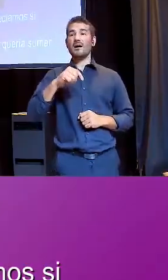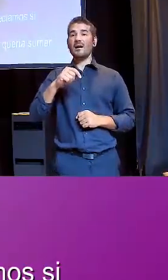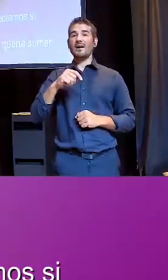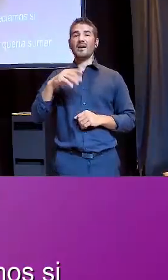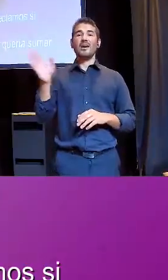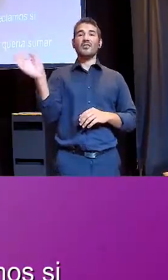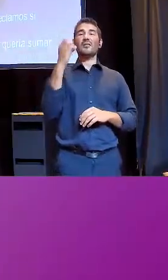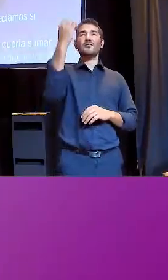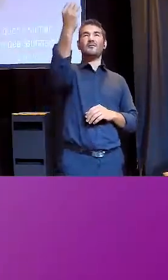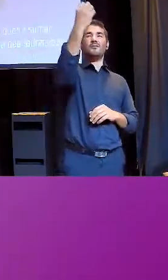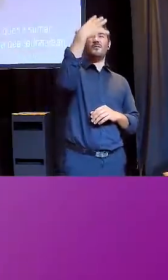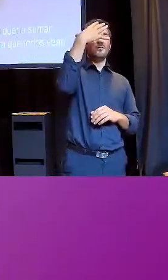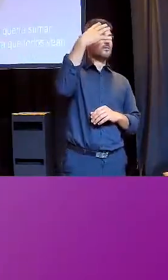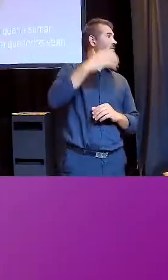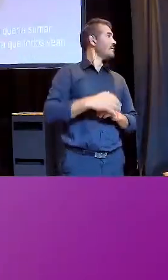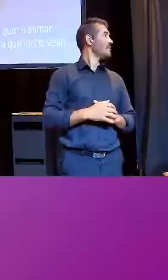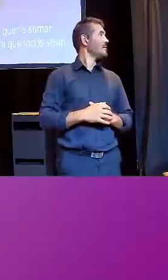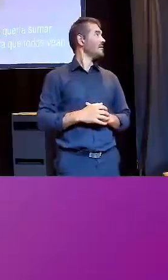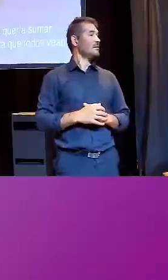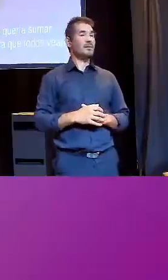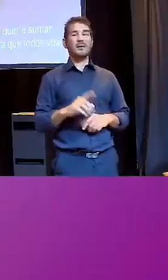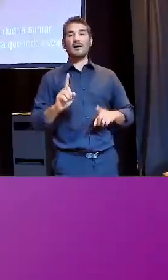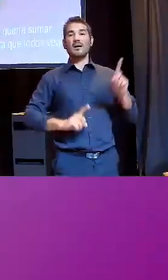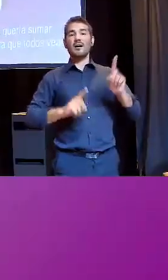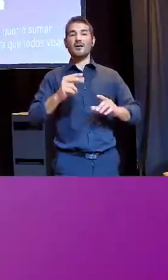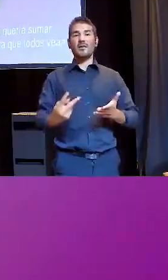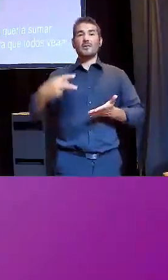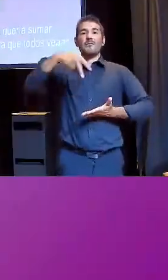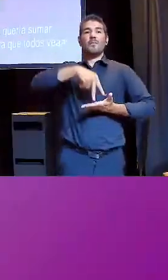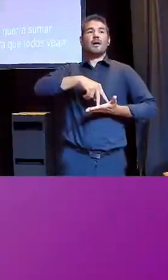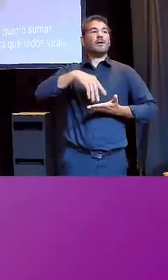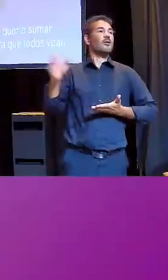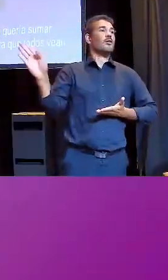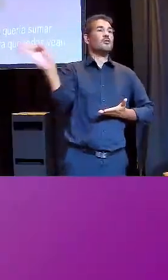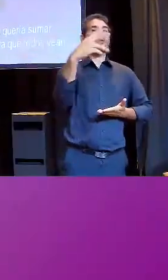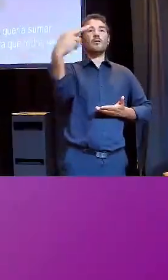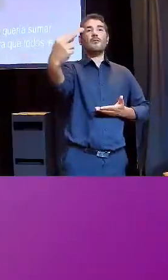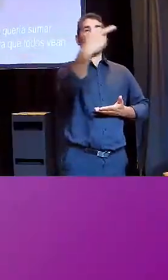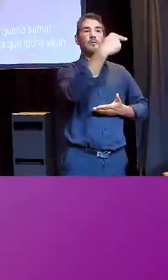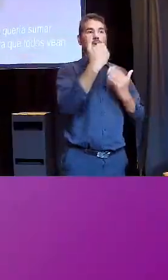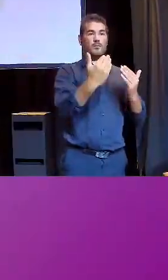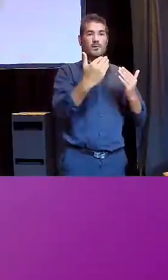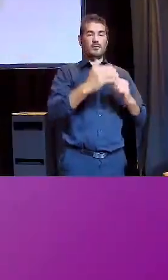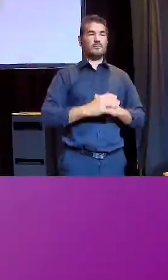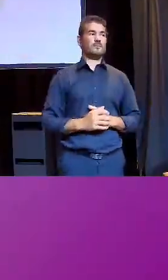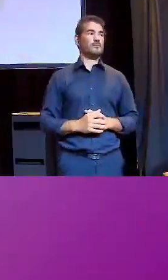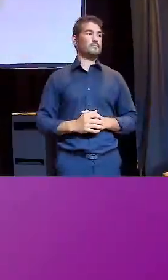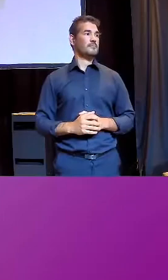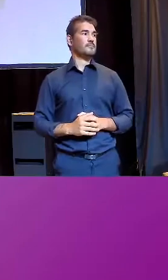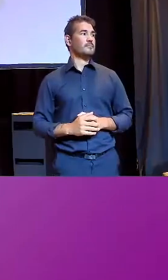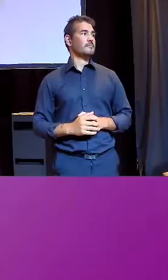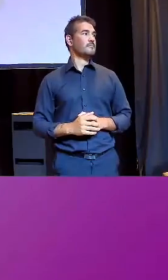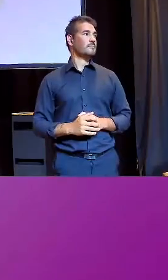que todos vean, porque yo ayer vine a una que hablaban abajo y estaba así. No es porque me crea súper grosso.